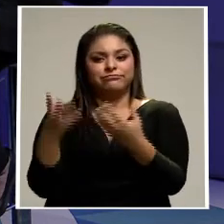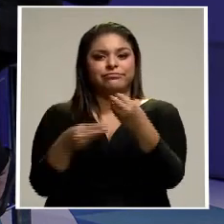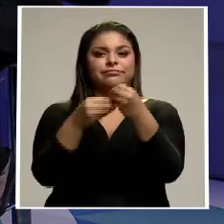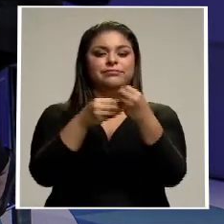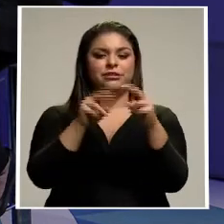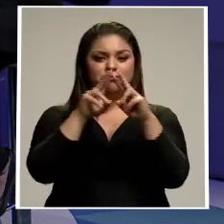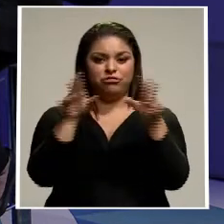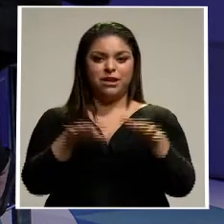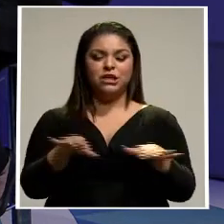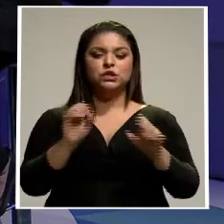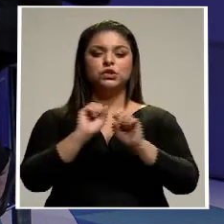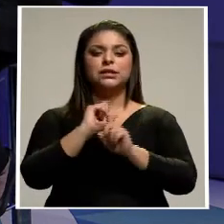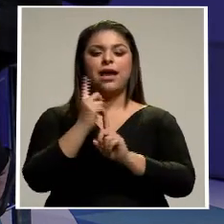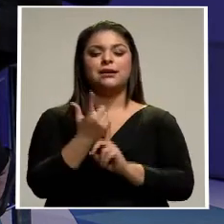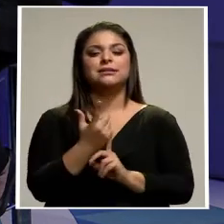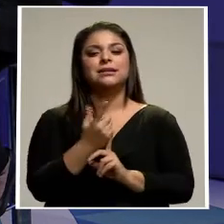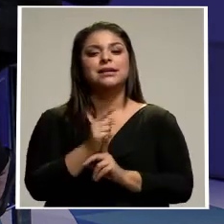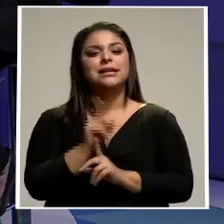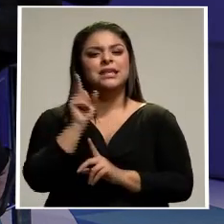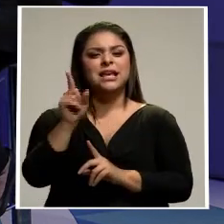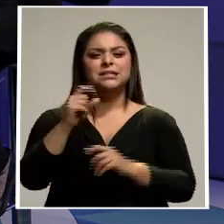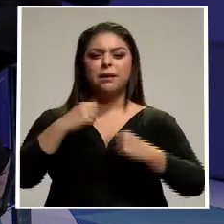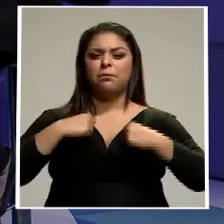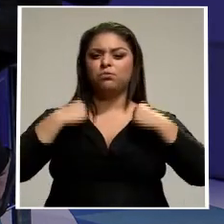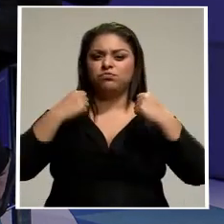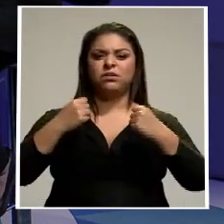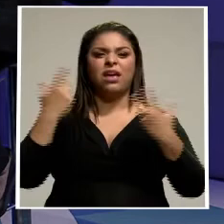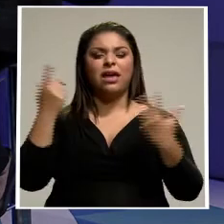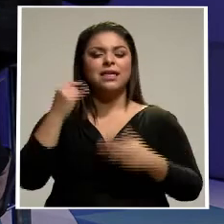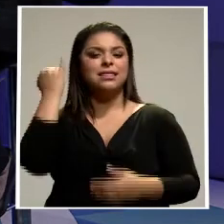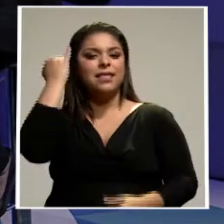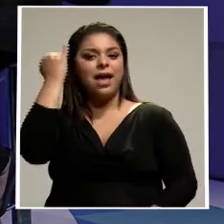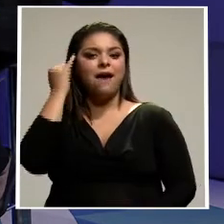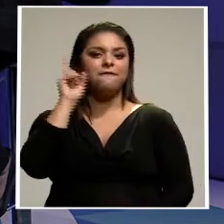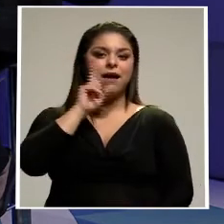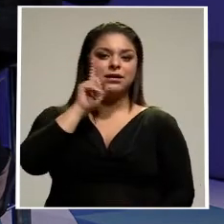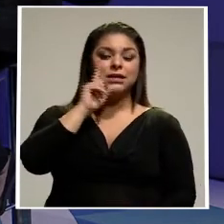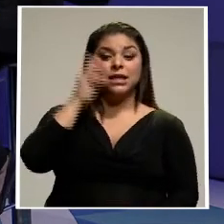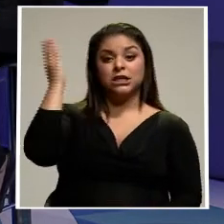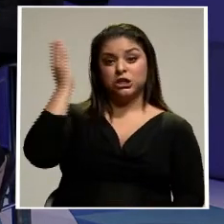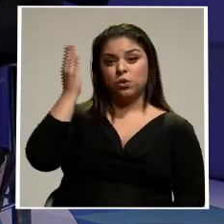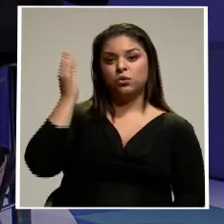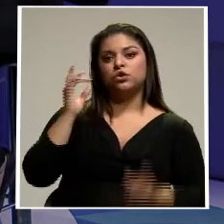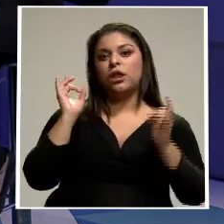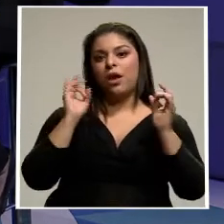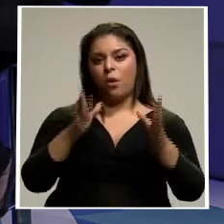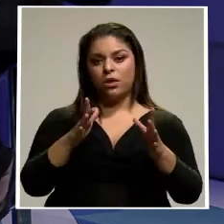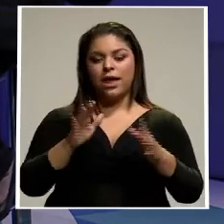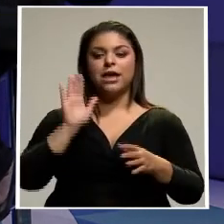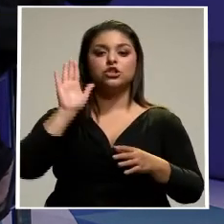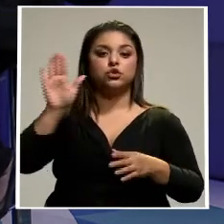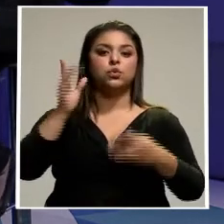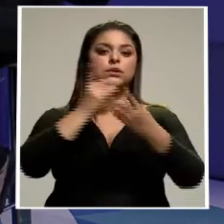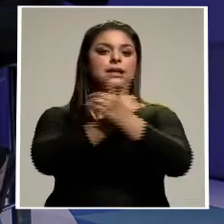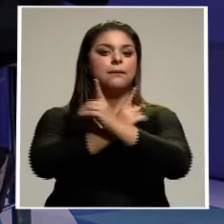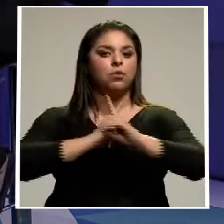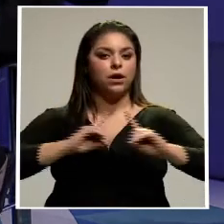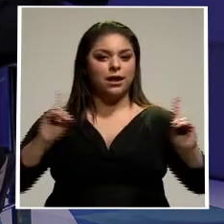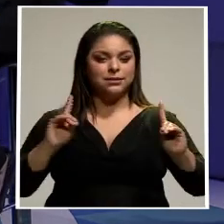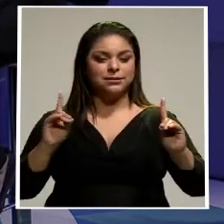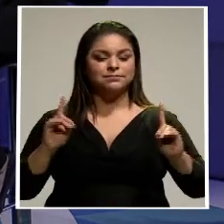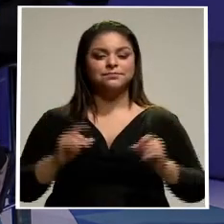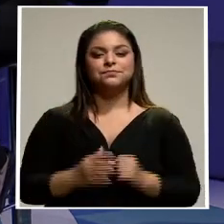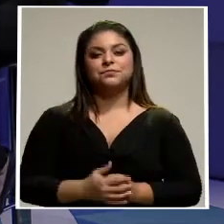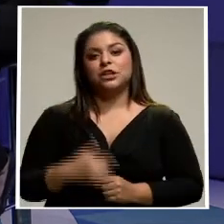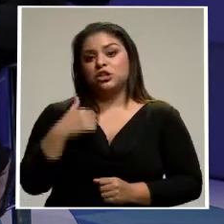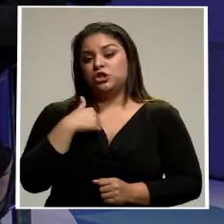y este potenciamiento de ideas falsas, de discurso de odio en sus democracias. Y eso yo no tengo